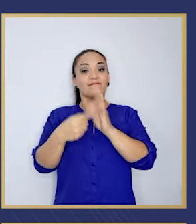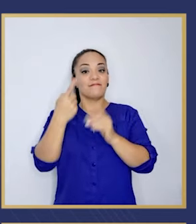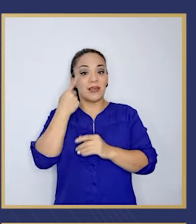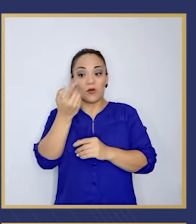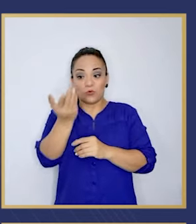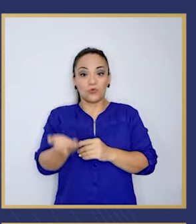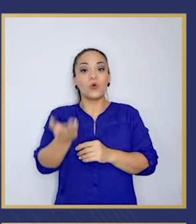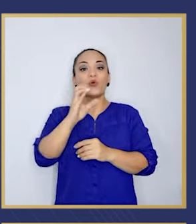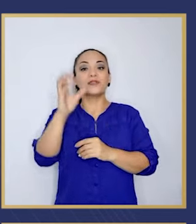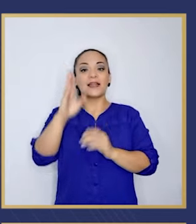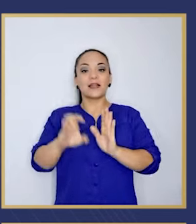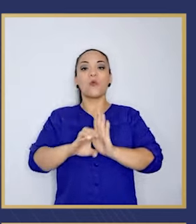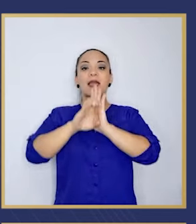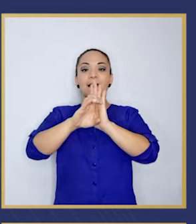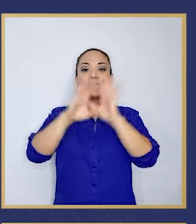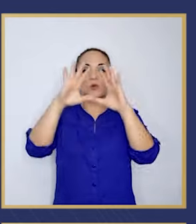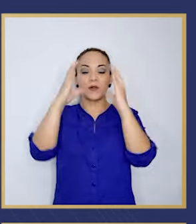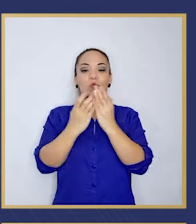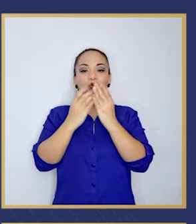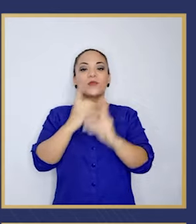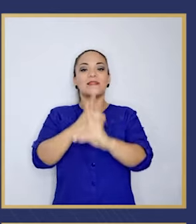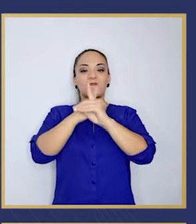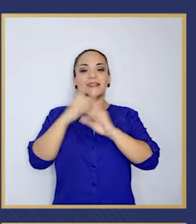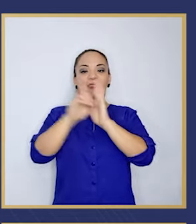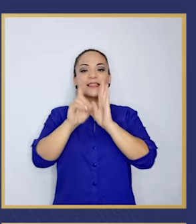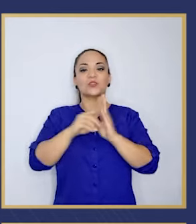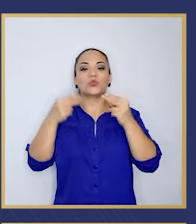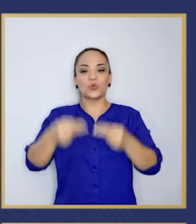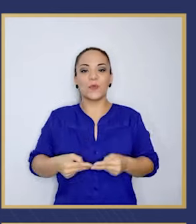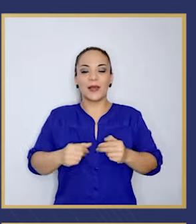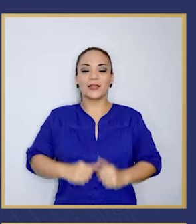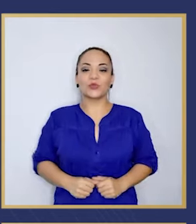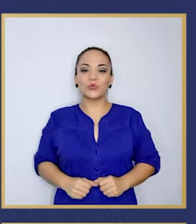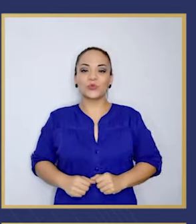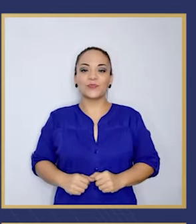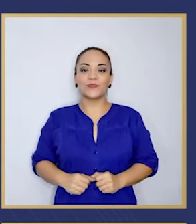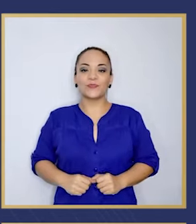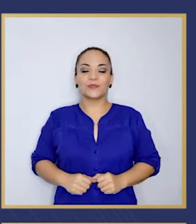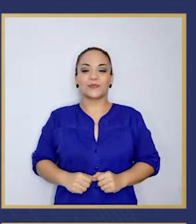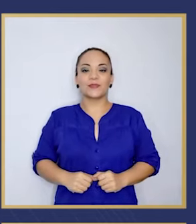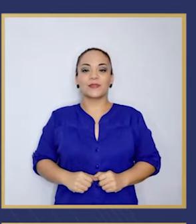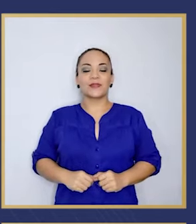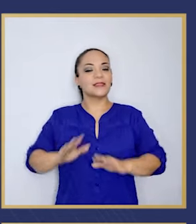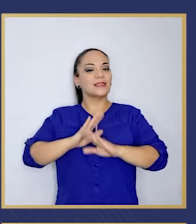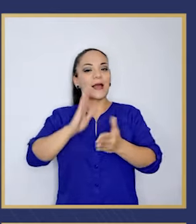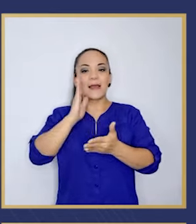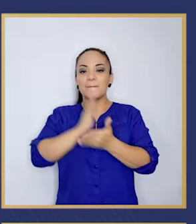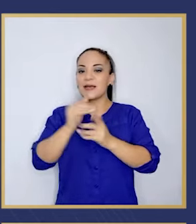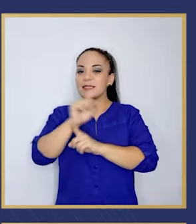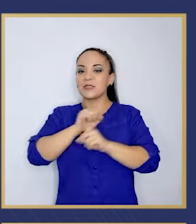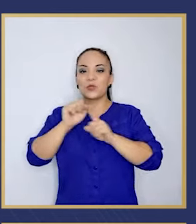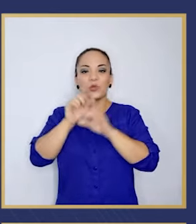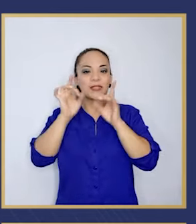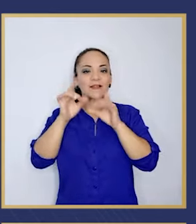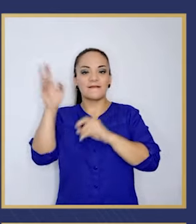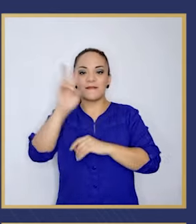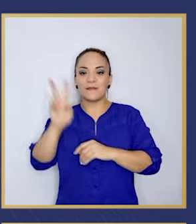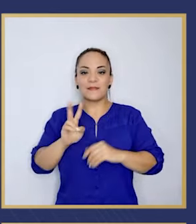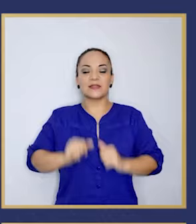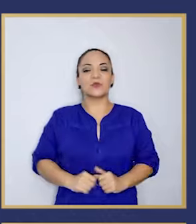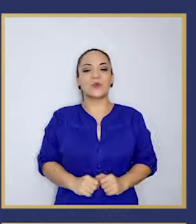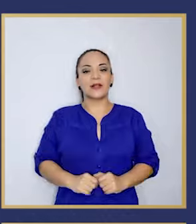todo Costa Rica, que es un referente en la defensa de los derechos humanos, para que pare esta